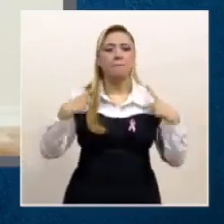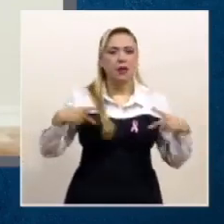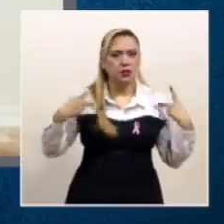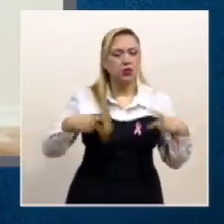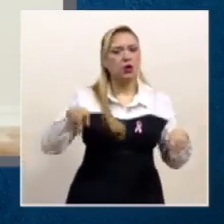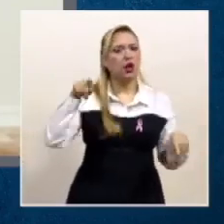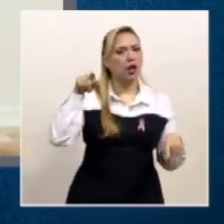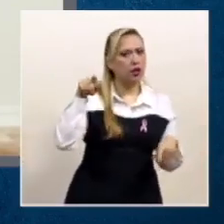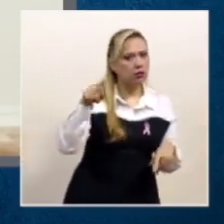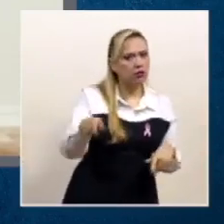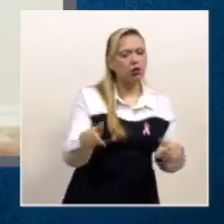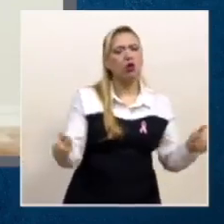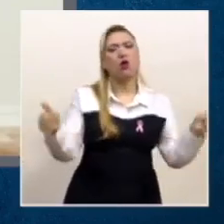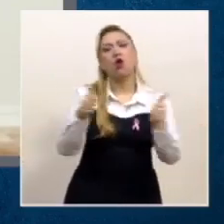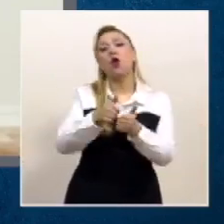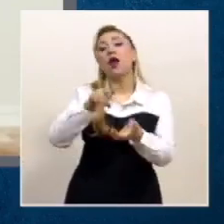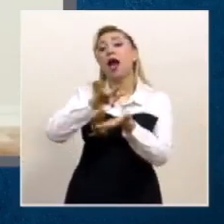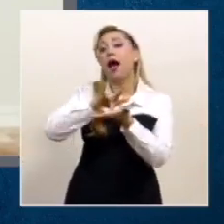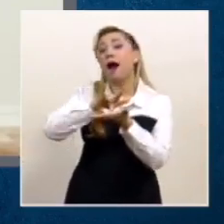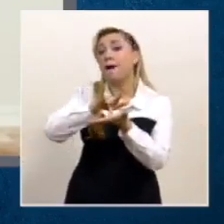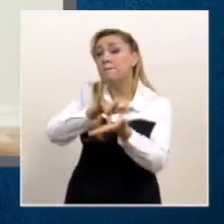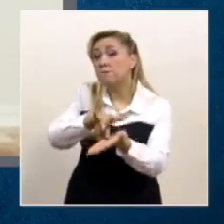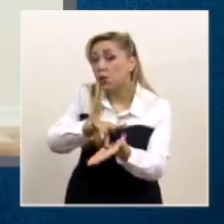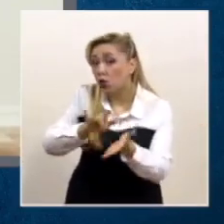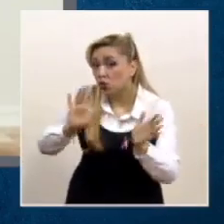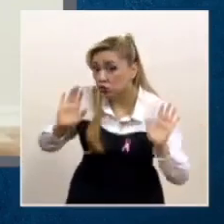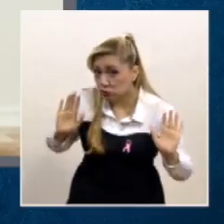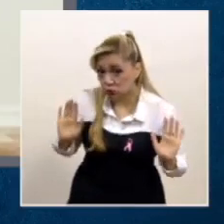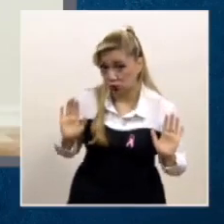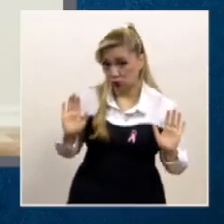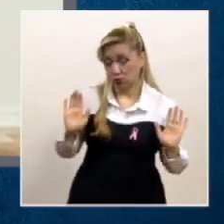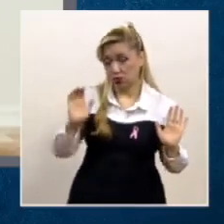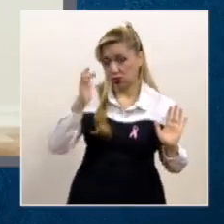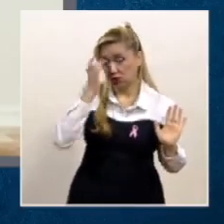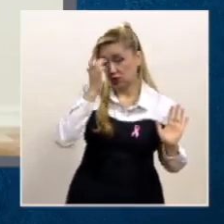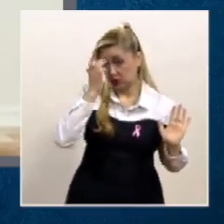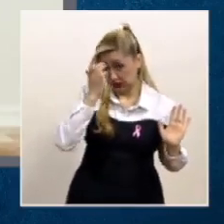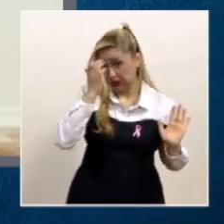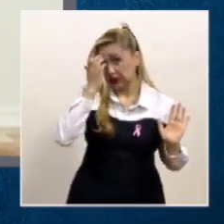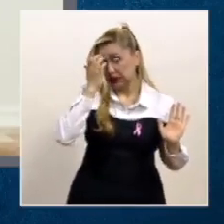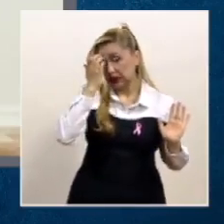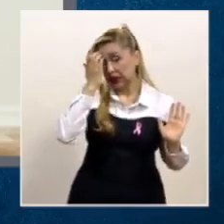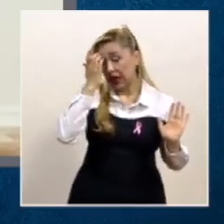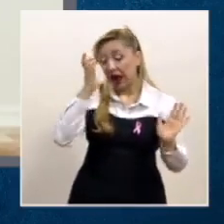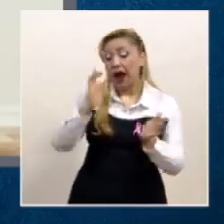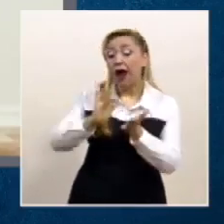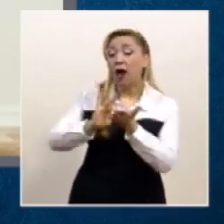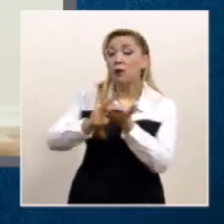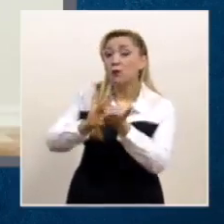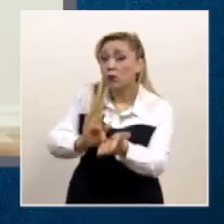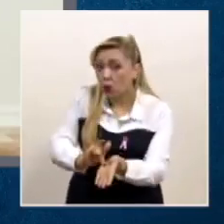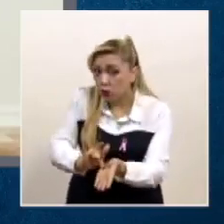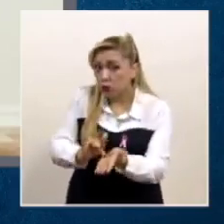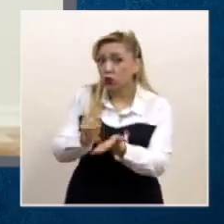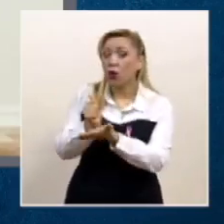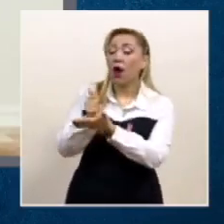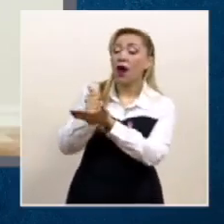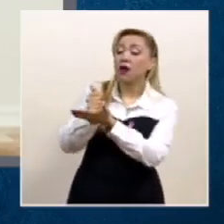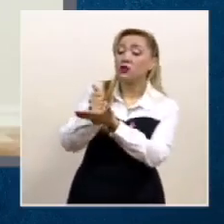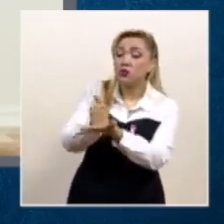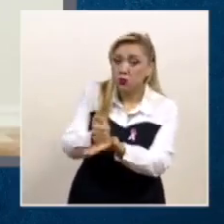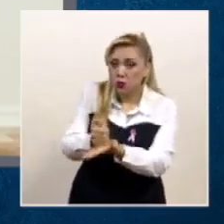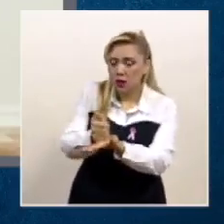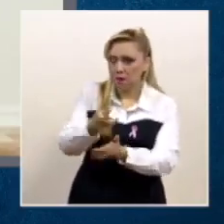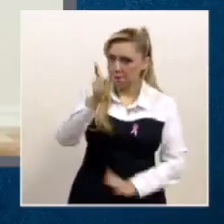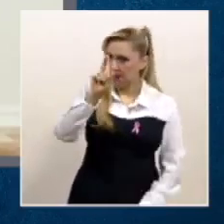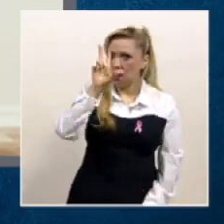capacidad jurídica con apoyos. Pero una cosa es que las personas puedan ejercer su capacidad jurídica con apoyos y otra